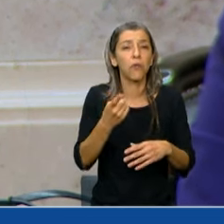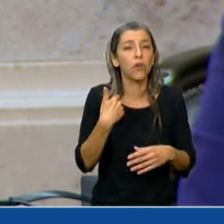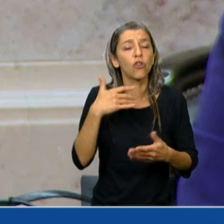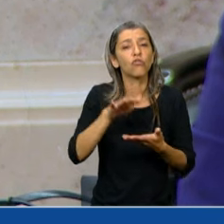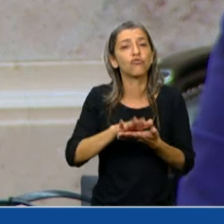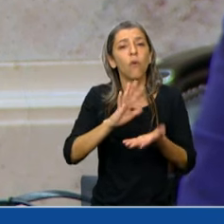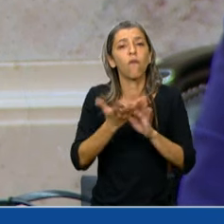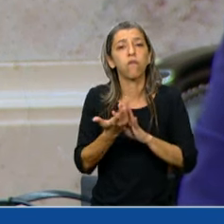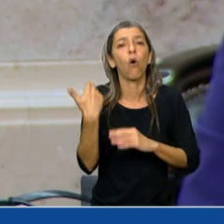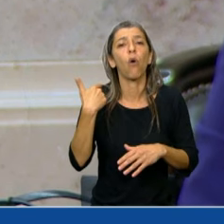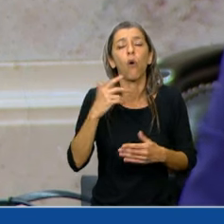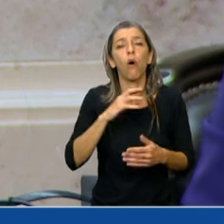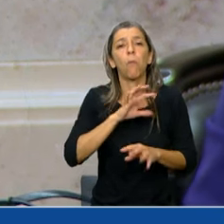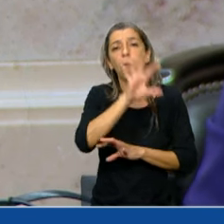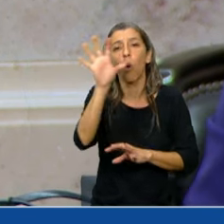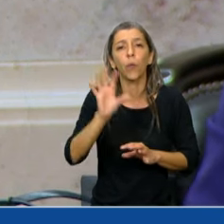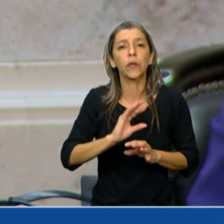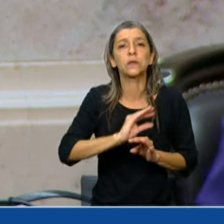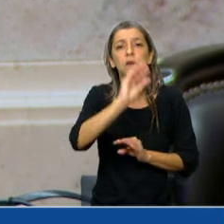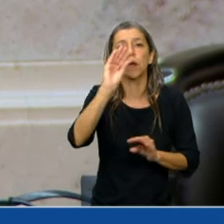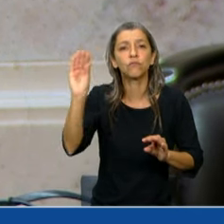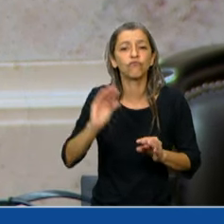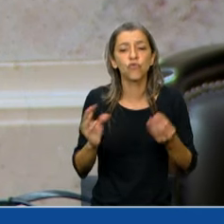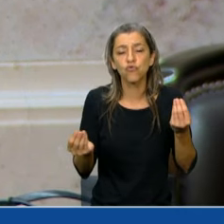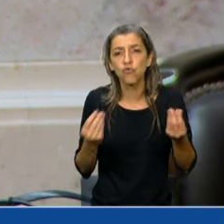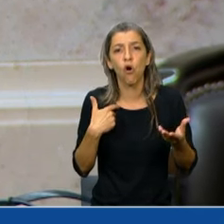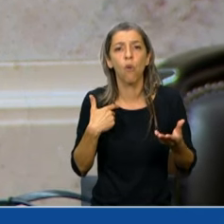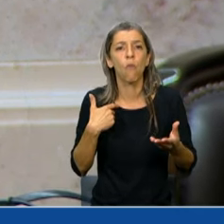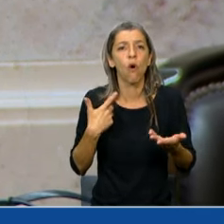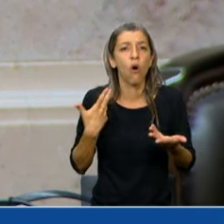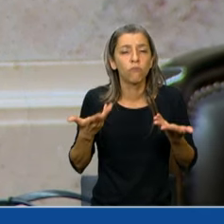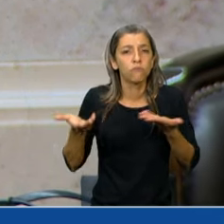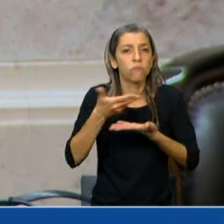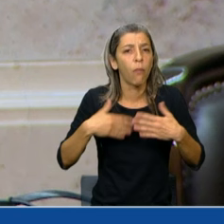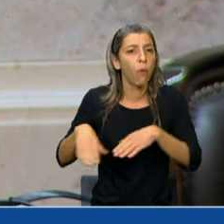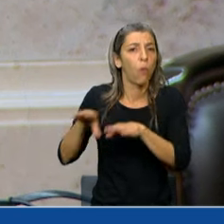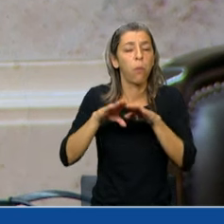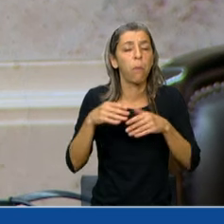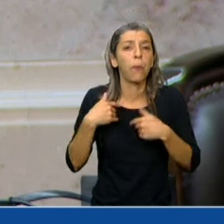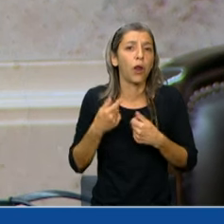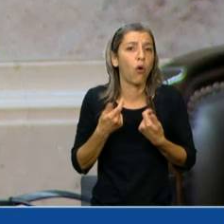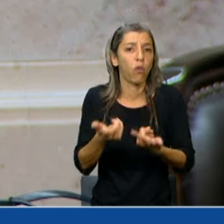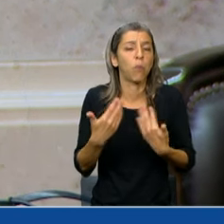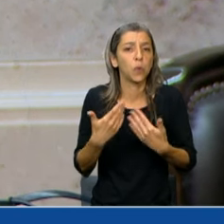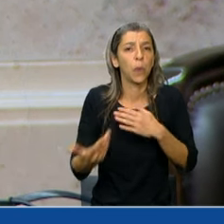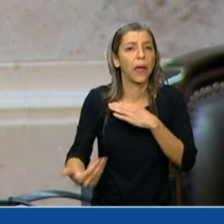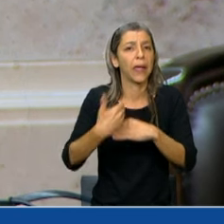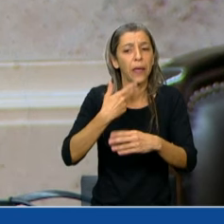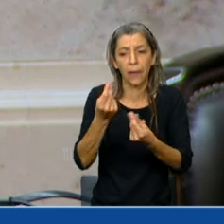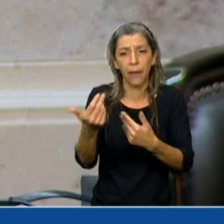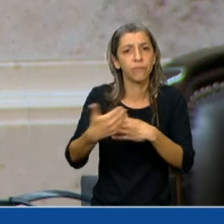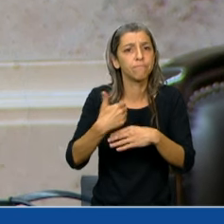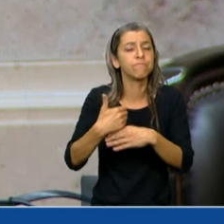la coparticipación claramente que este proyecto puesto en marcha generaría ingresos importantes de